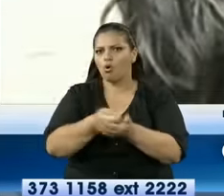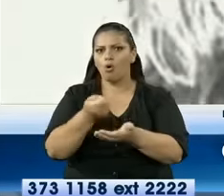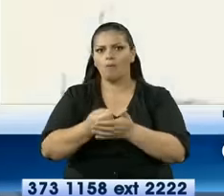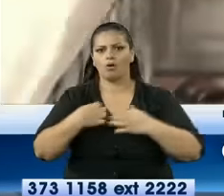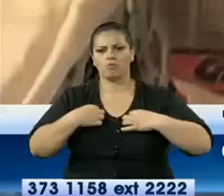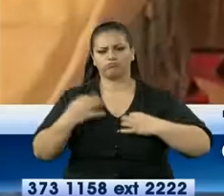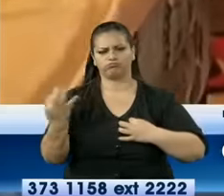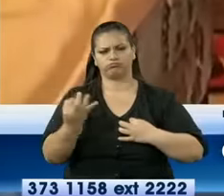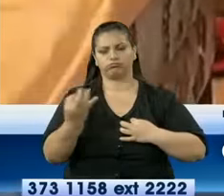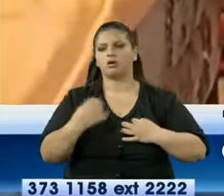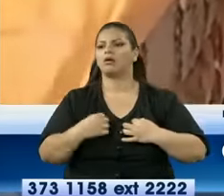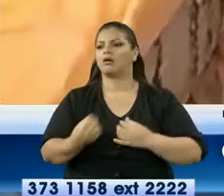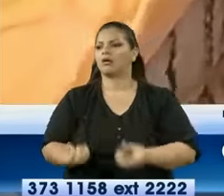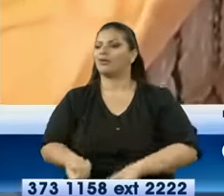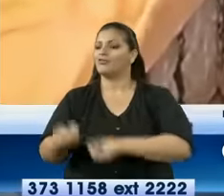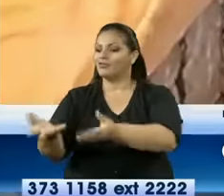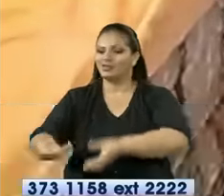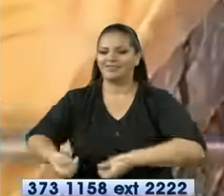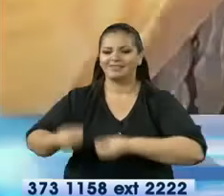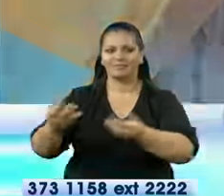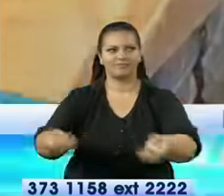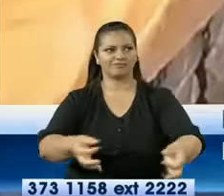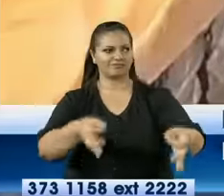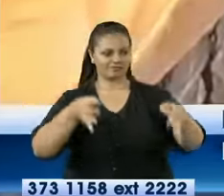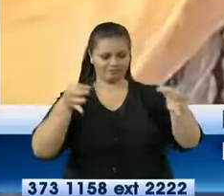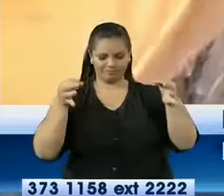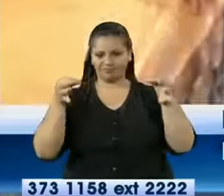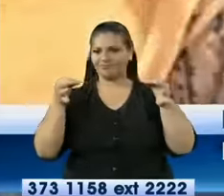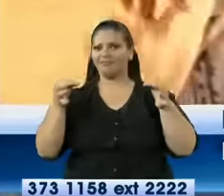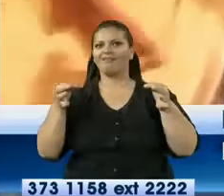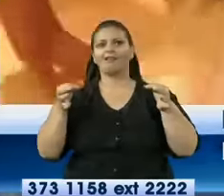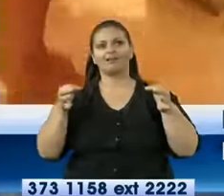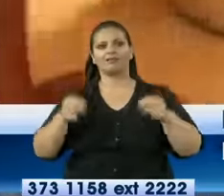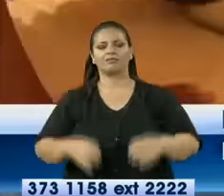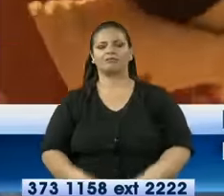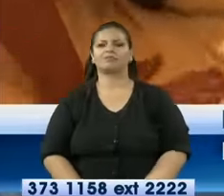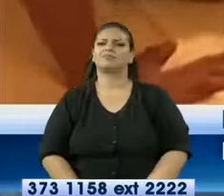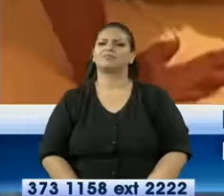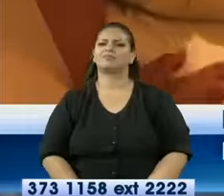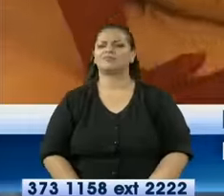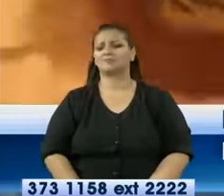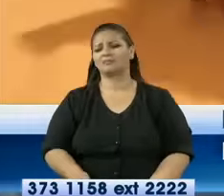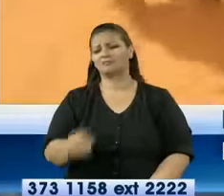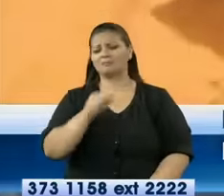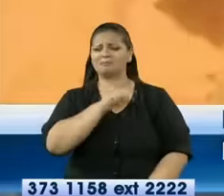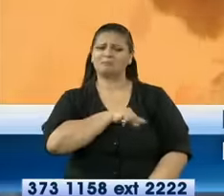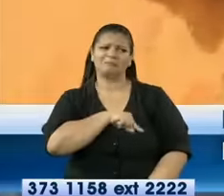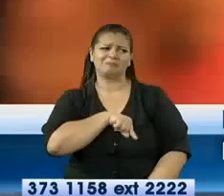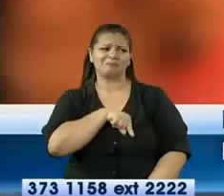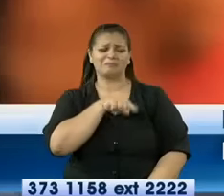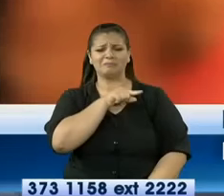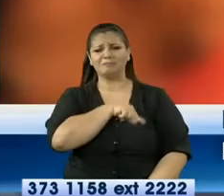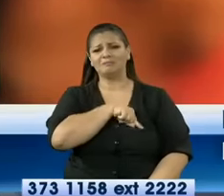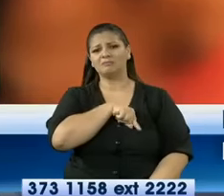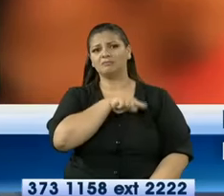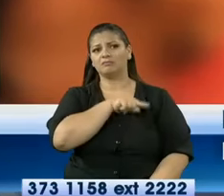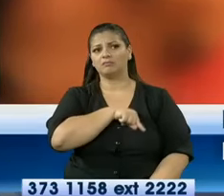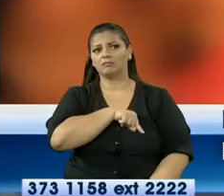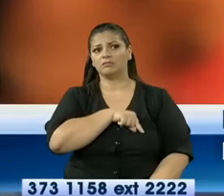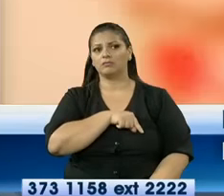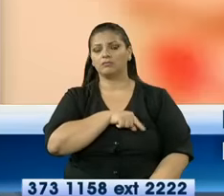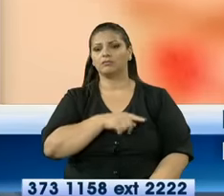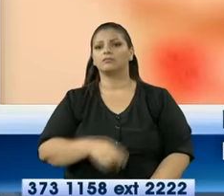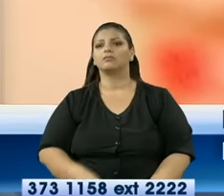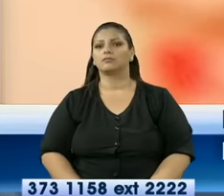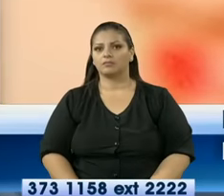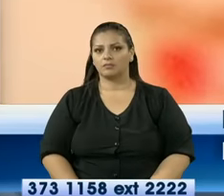eso. El peso de la impotencia le ha dislocado los sentidos a Patricia desde hace 3 años, cuando descubrió que